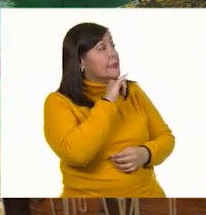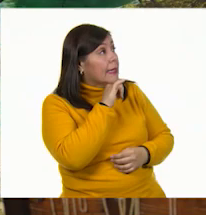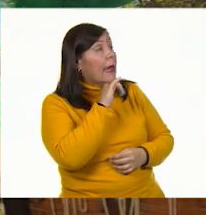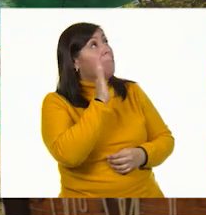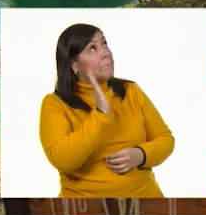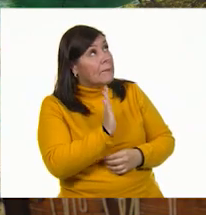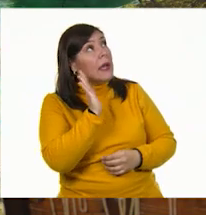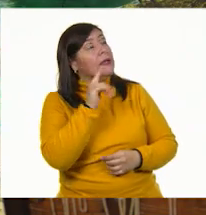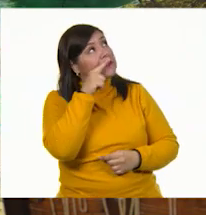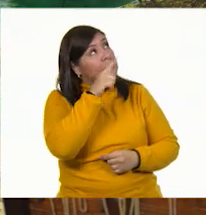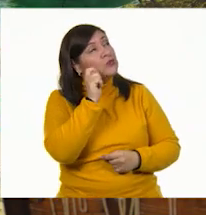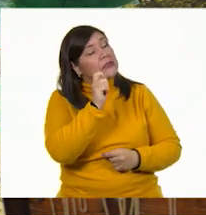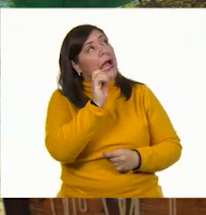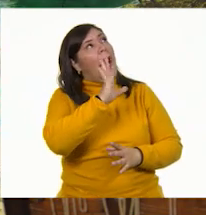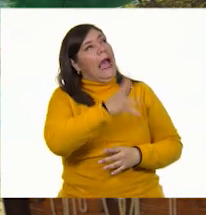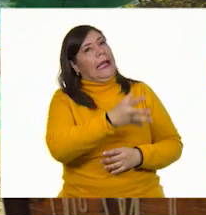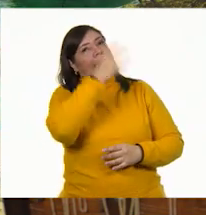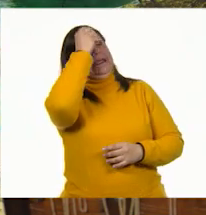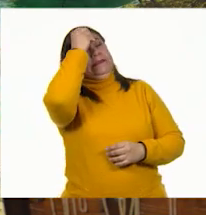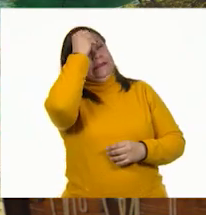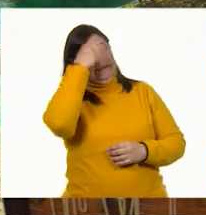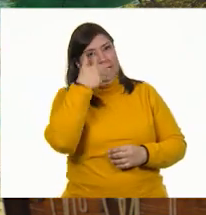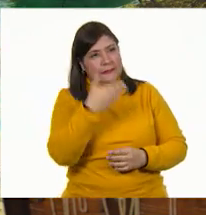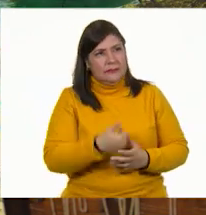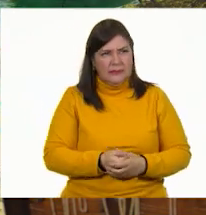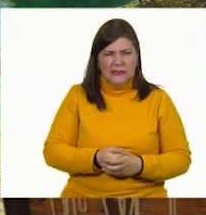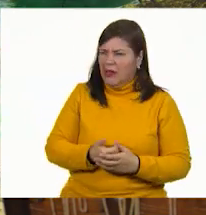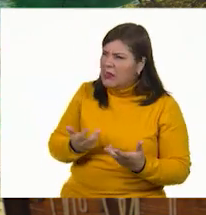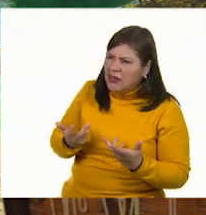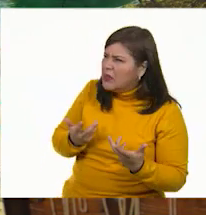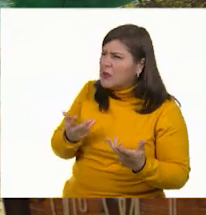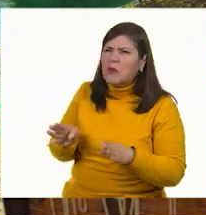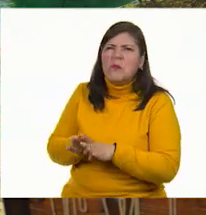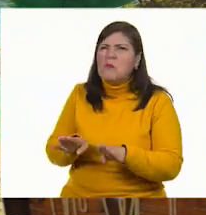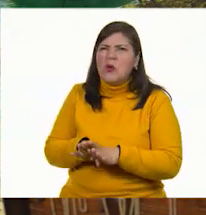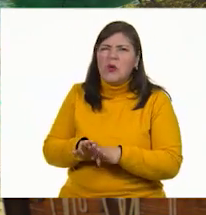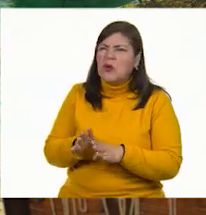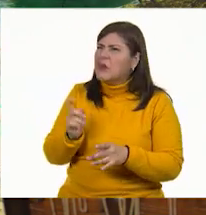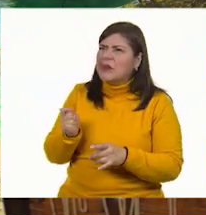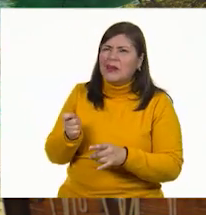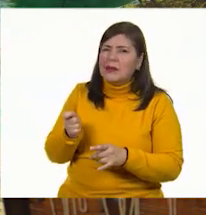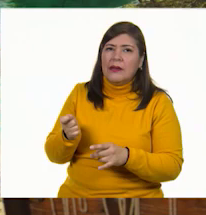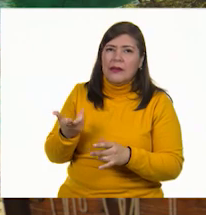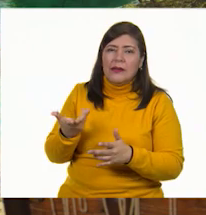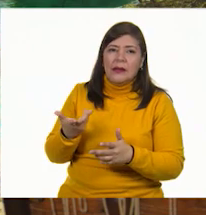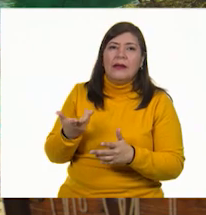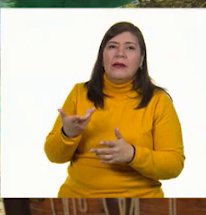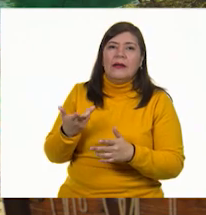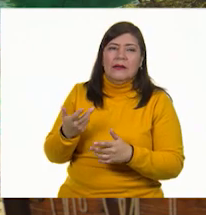Parece que ya estás agarrando el hilo. ¿Cómo? ¿Cuál hilo?